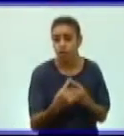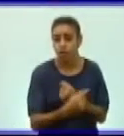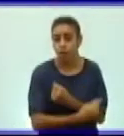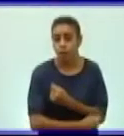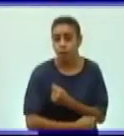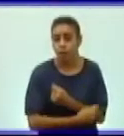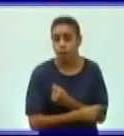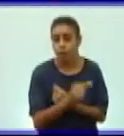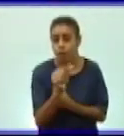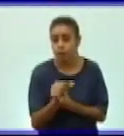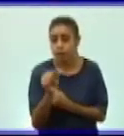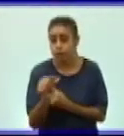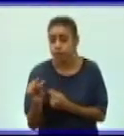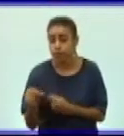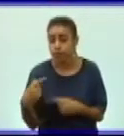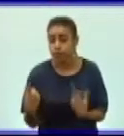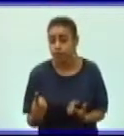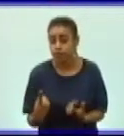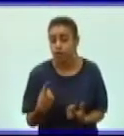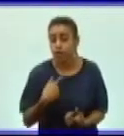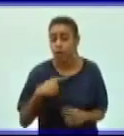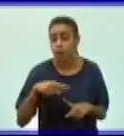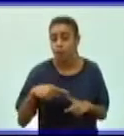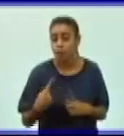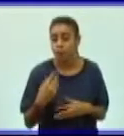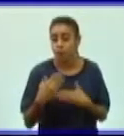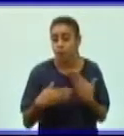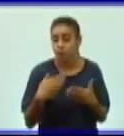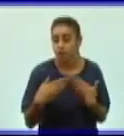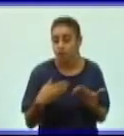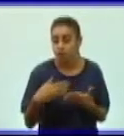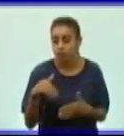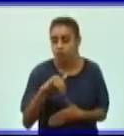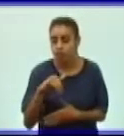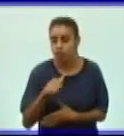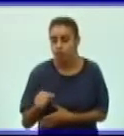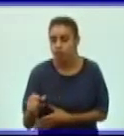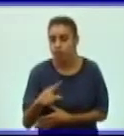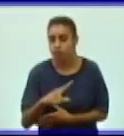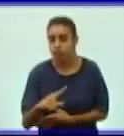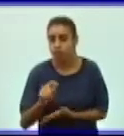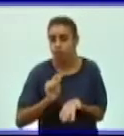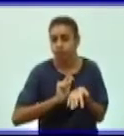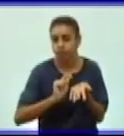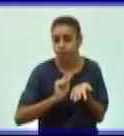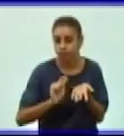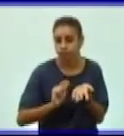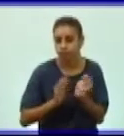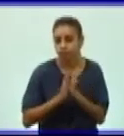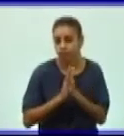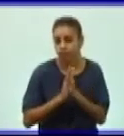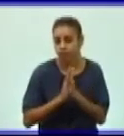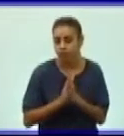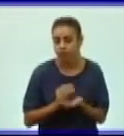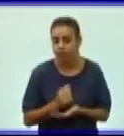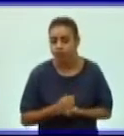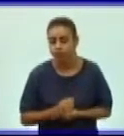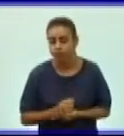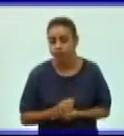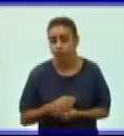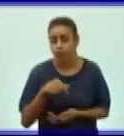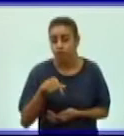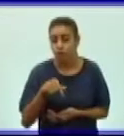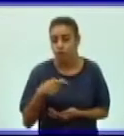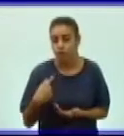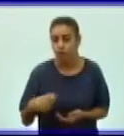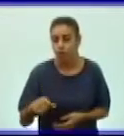Pero en lo social, ¿qué estaba sucediendo? Y aquí sí les pido que vayan anotando mientras vamos explicando. Bueno, en la vida social, ¿qué estaba